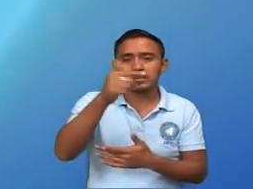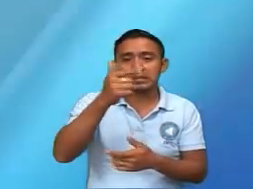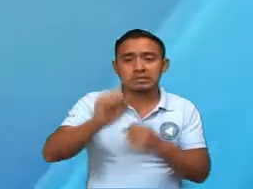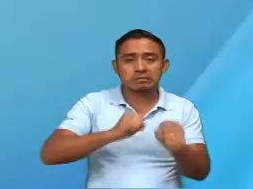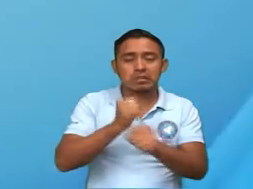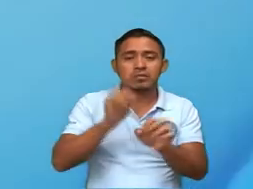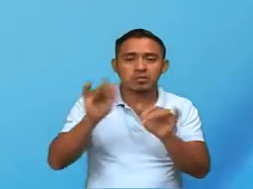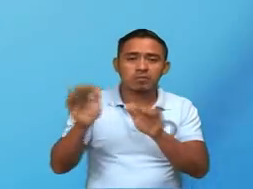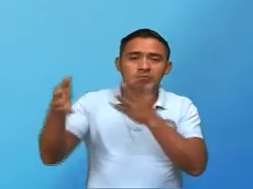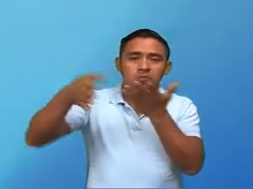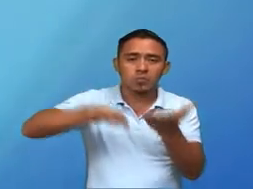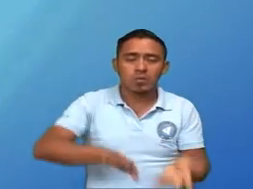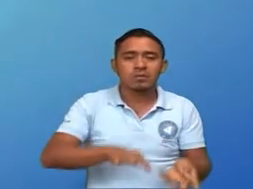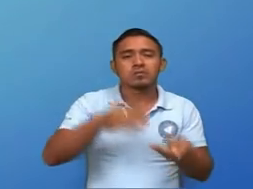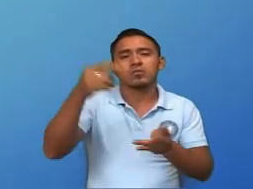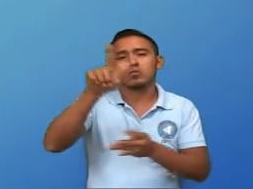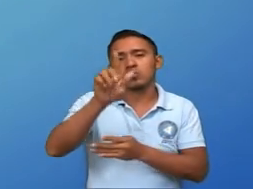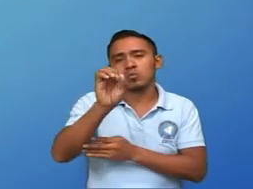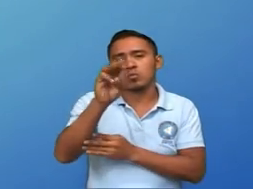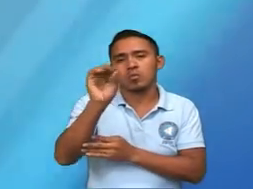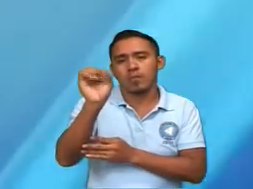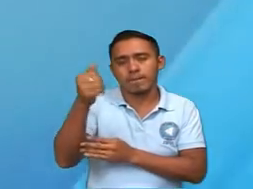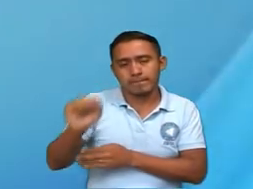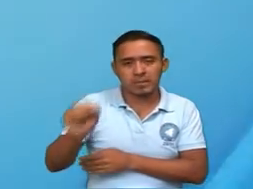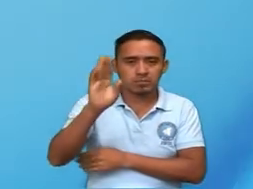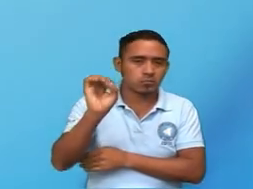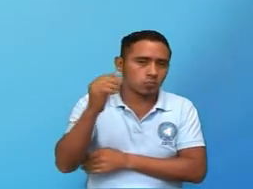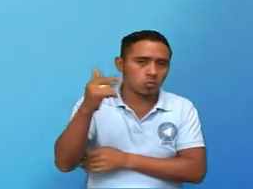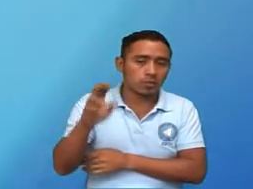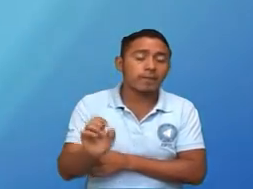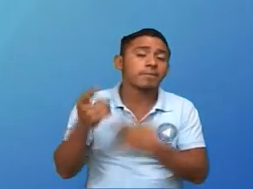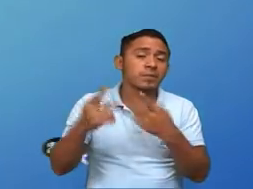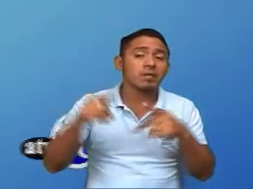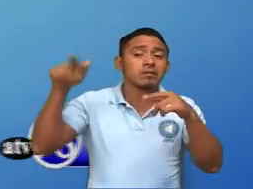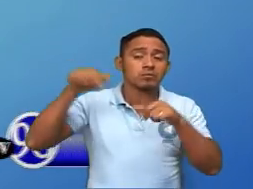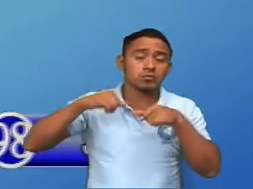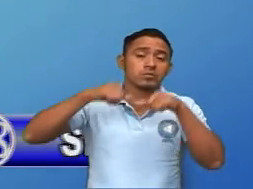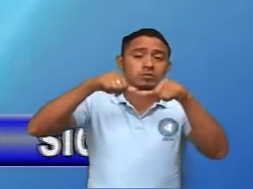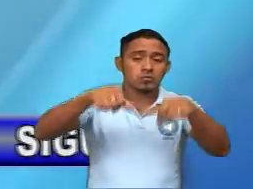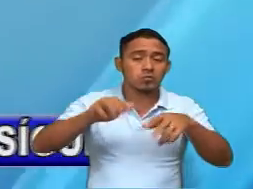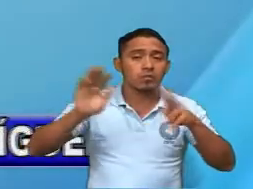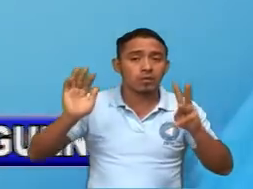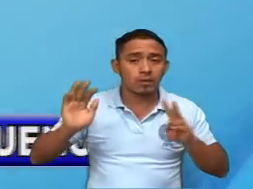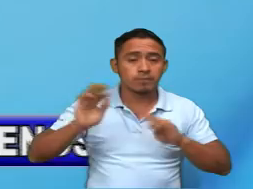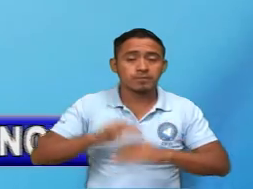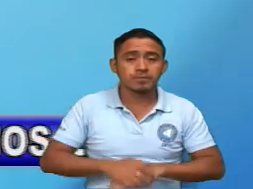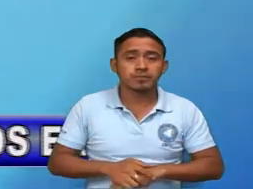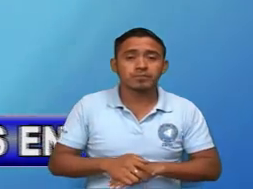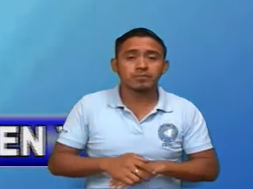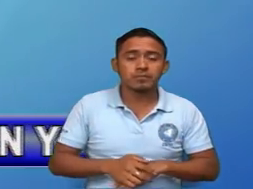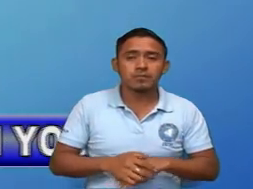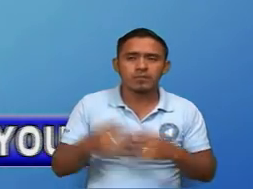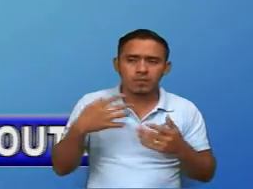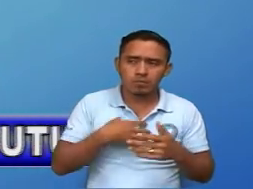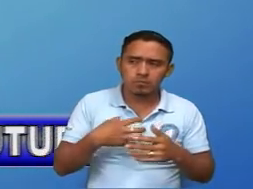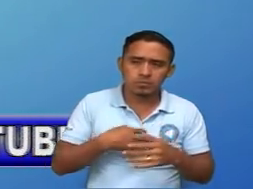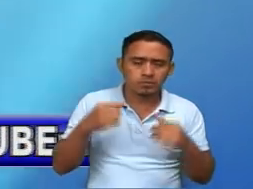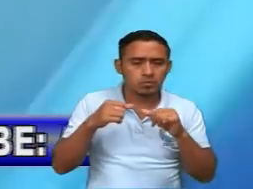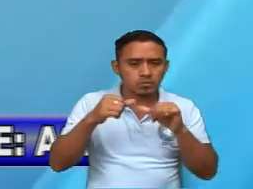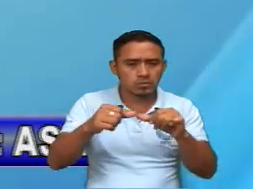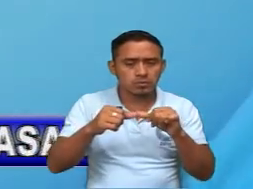7 años de su viaje a otro plano de vida. Pero aquí está Tomás, en estos caminos